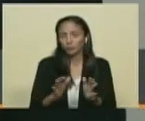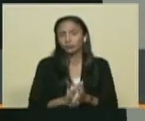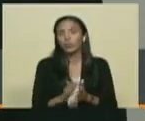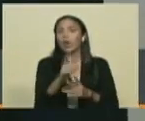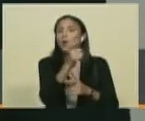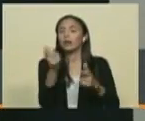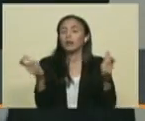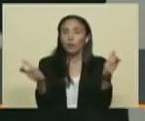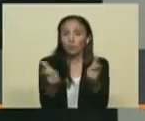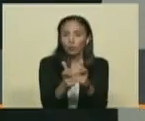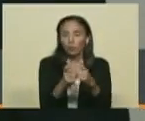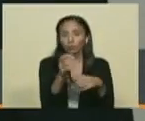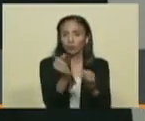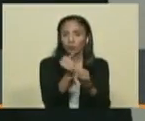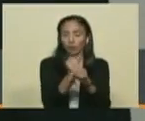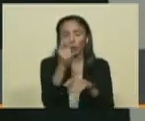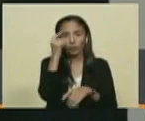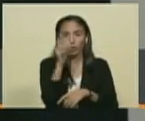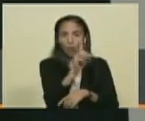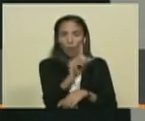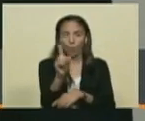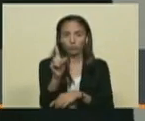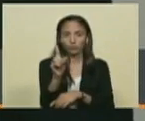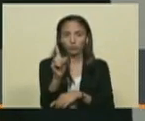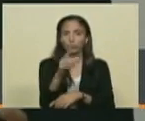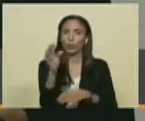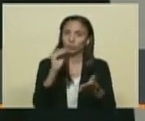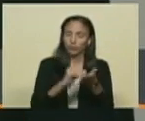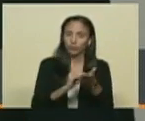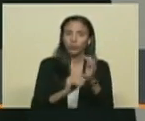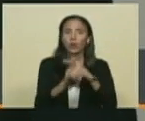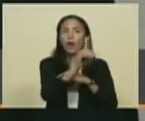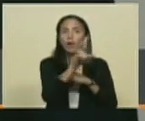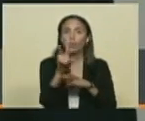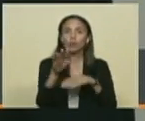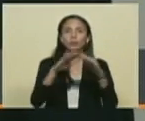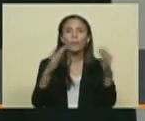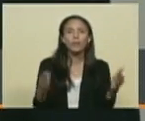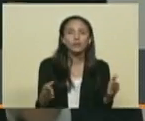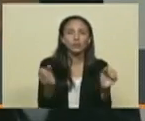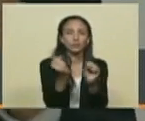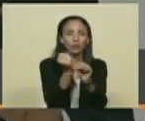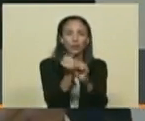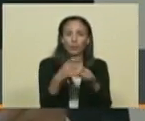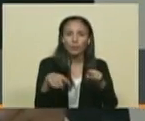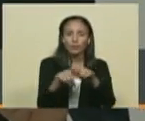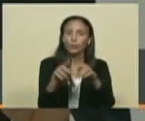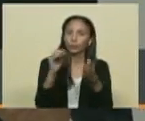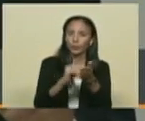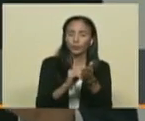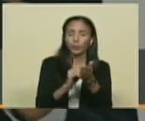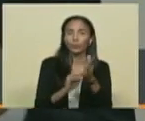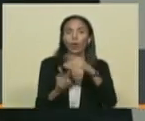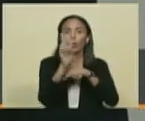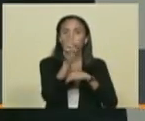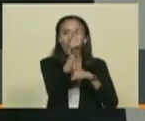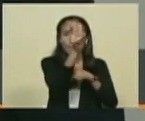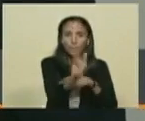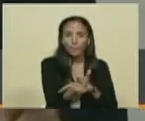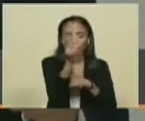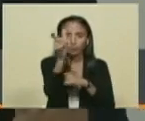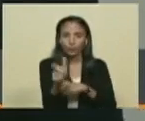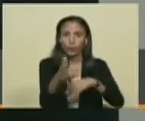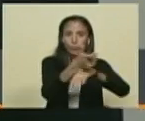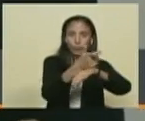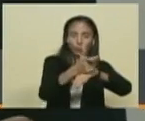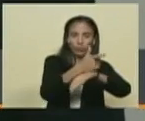reunión de trabajo el día 11, el día 12 se instala la mesa de nuevo y dos voceros, uno por la